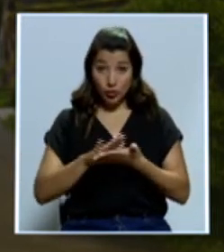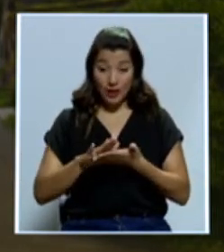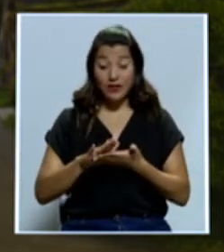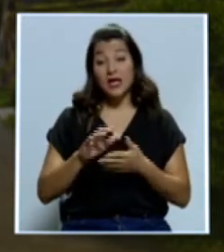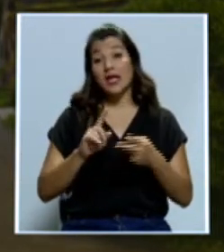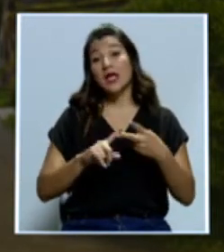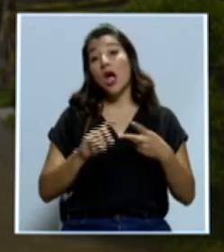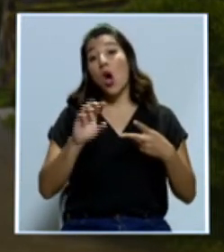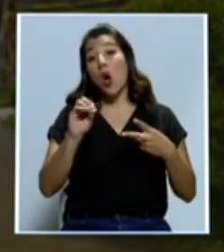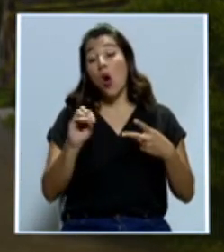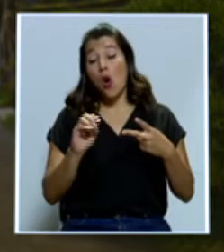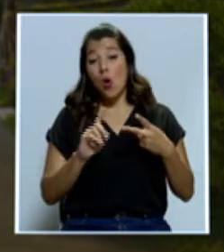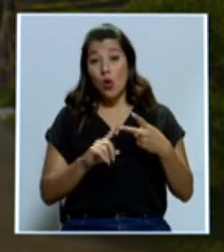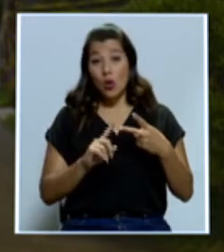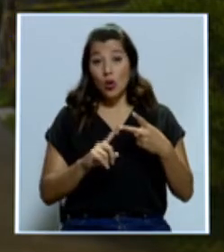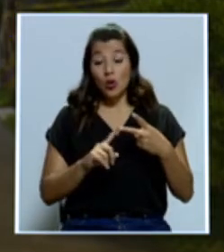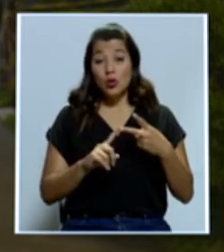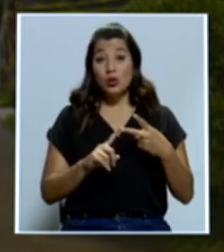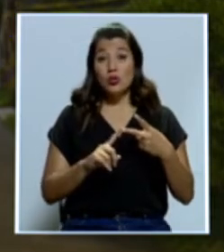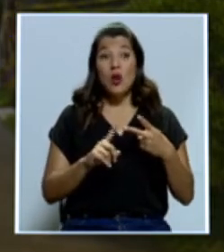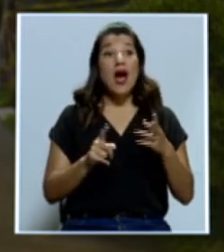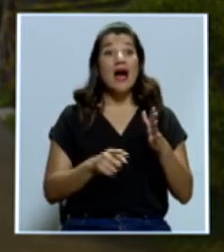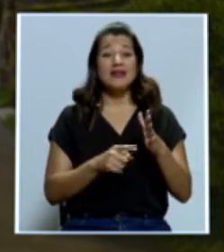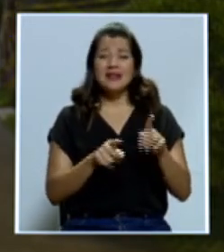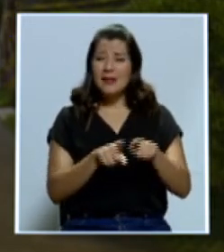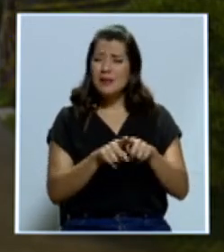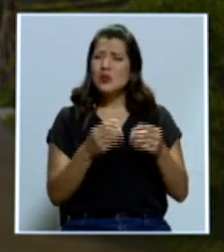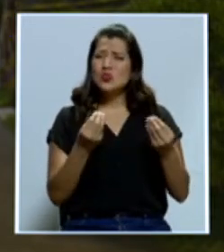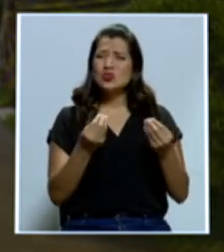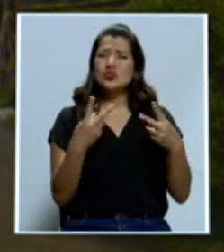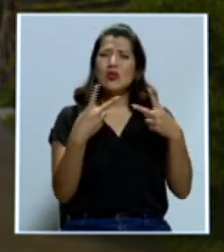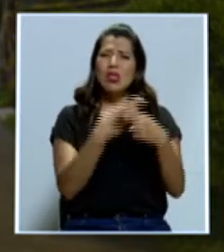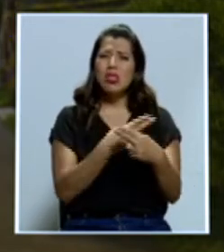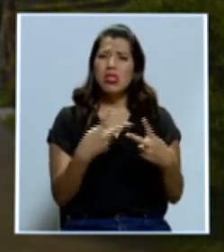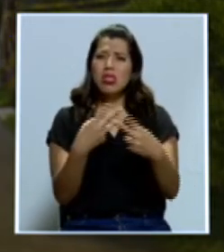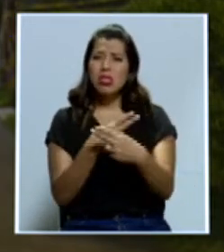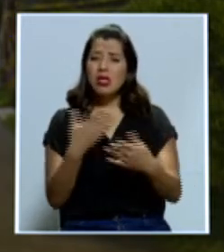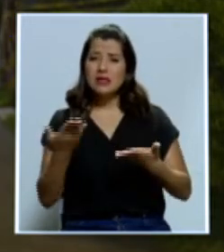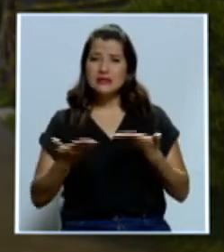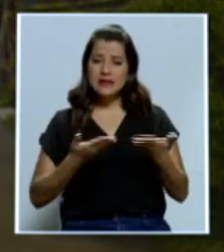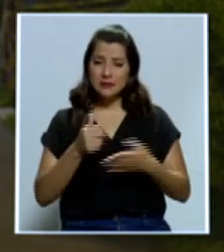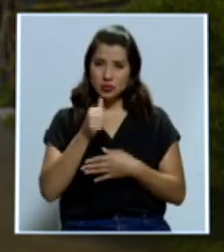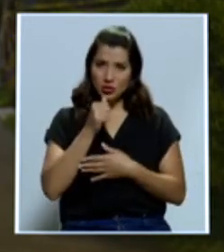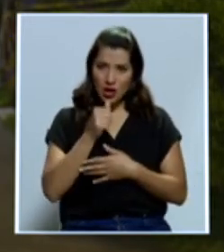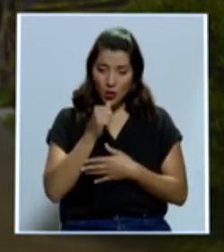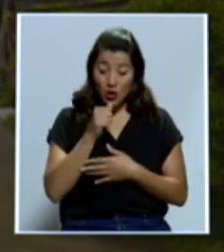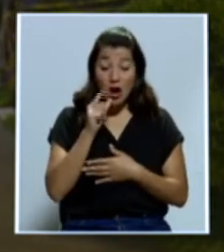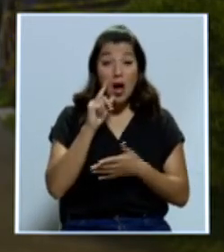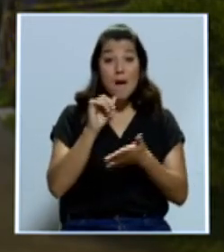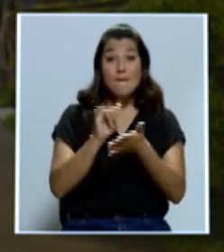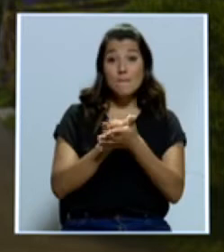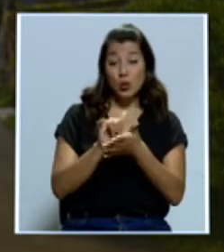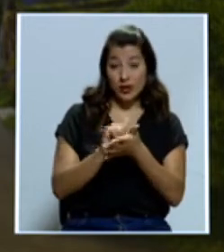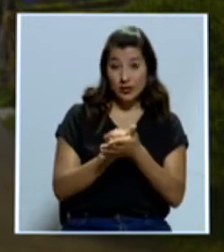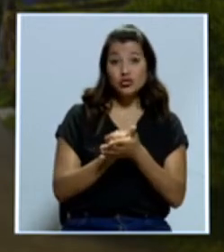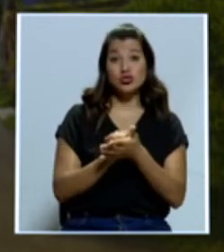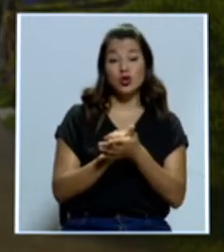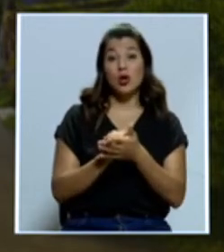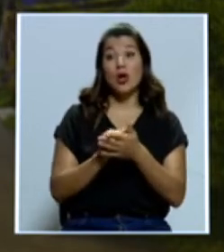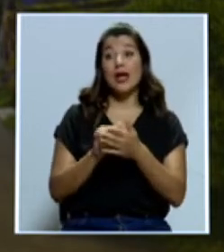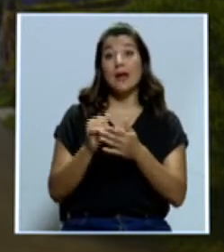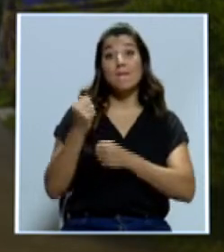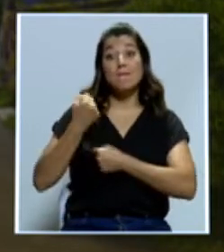se mantienen con cortes constantes del servicio. Ante esto es que recopilaron al